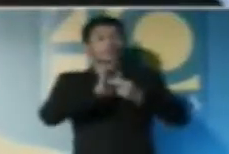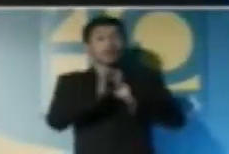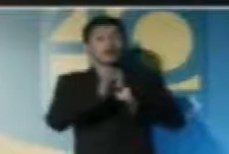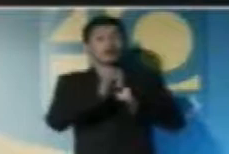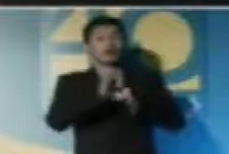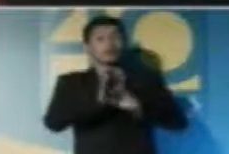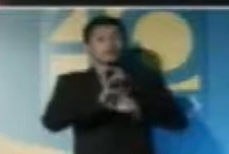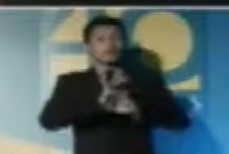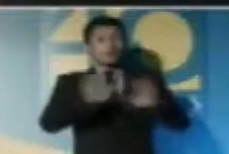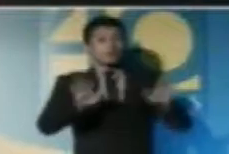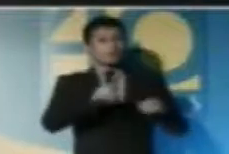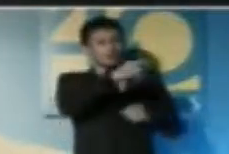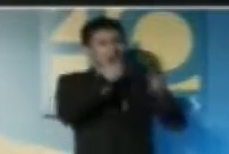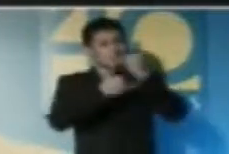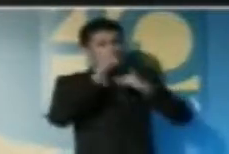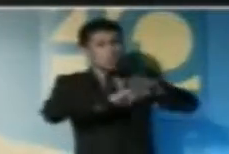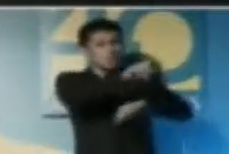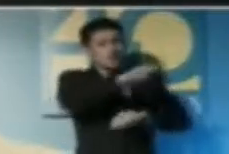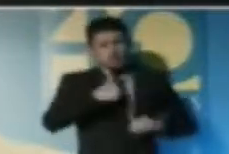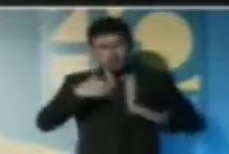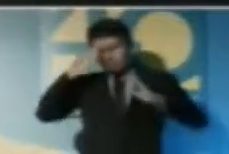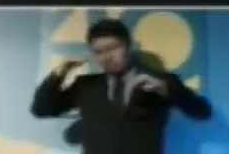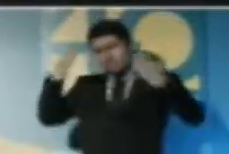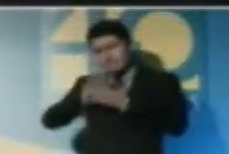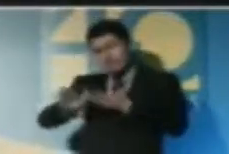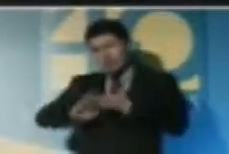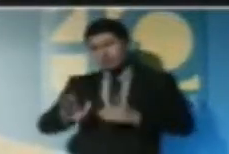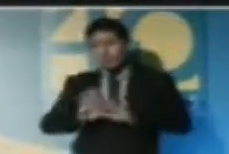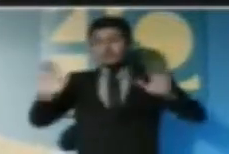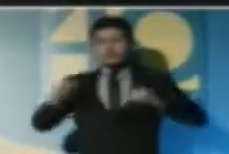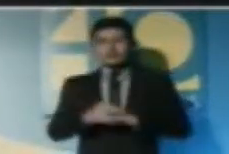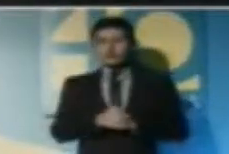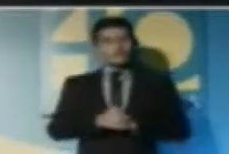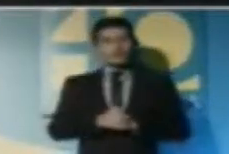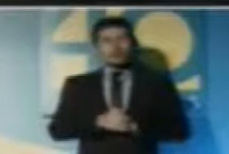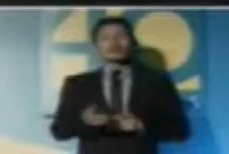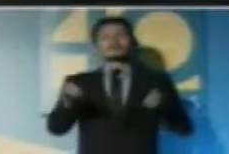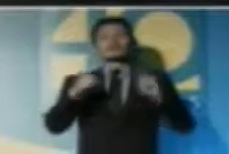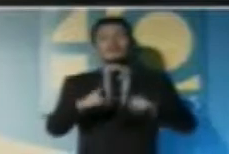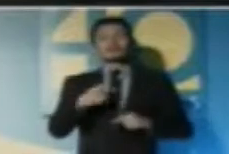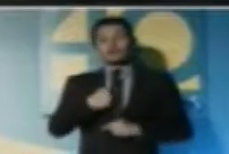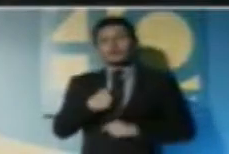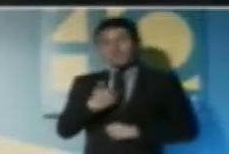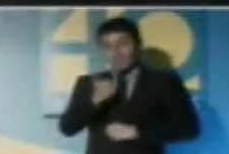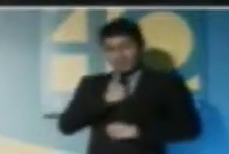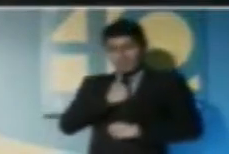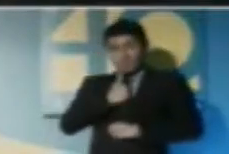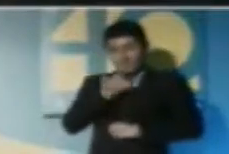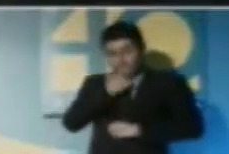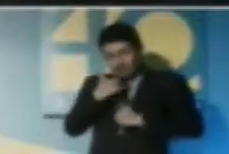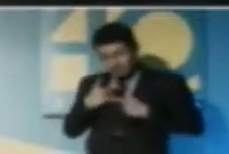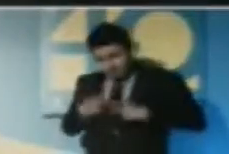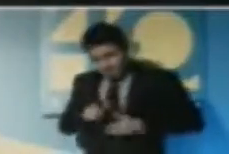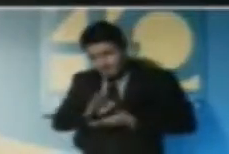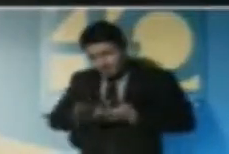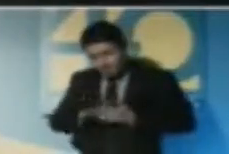quienes consideramos que nos han fallado, requiere además perdonarnos para que de esta manera